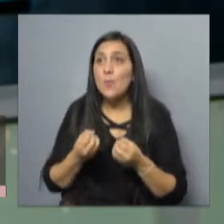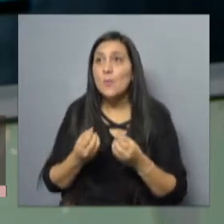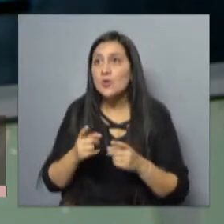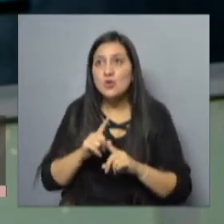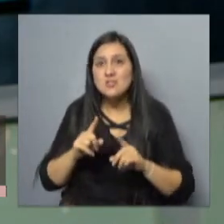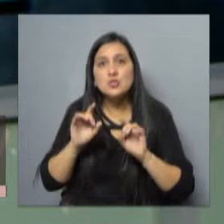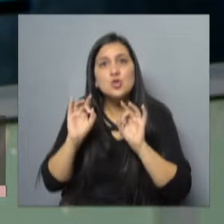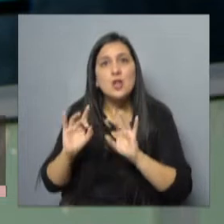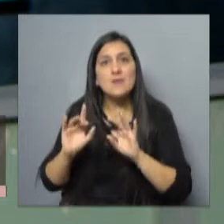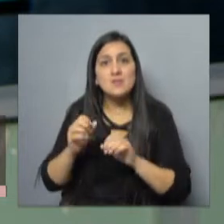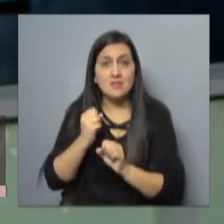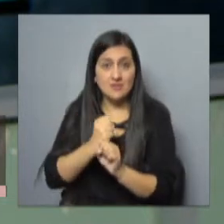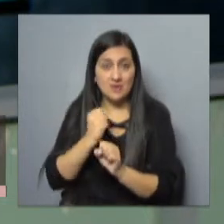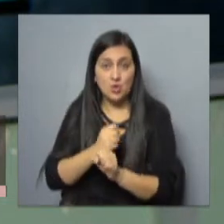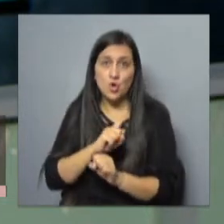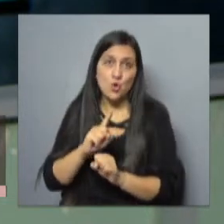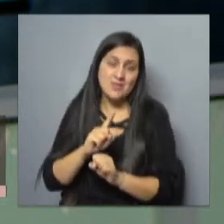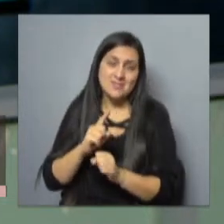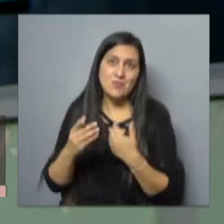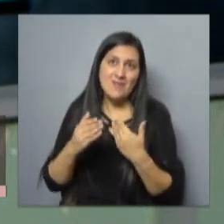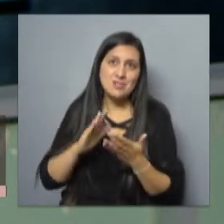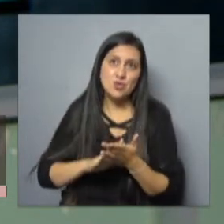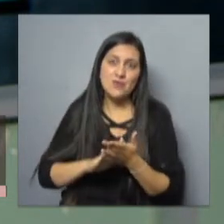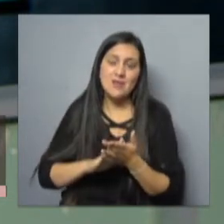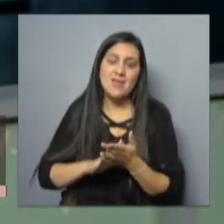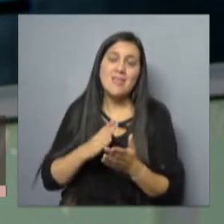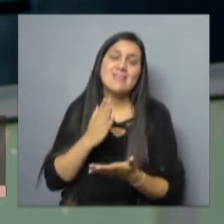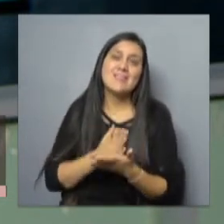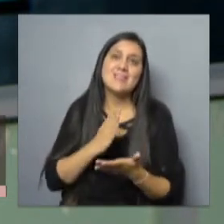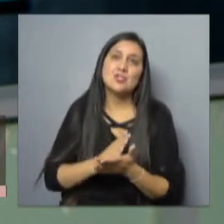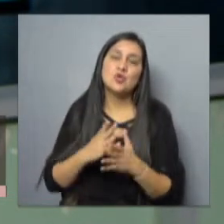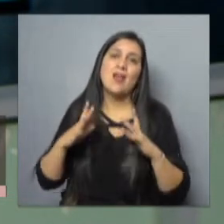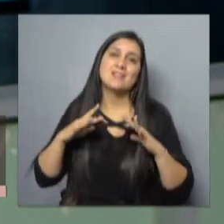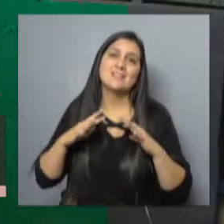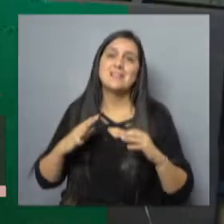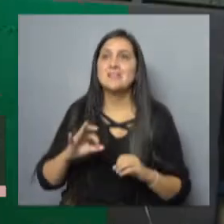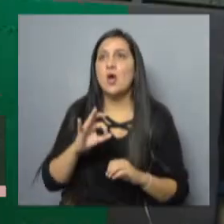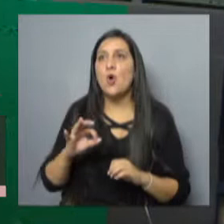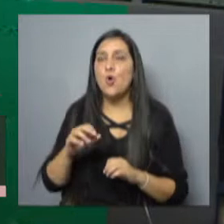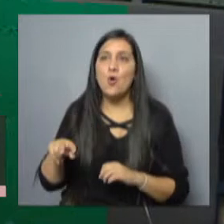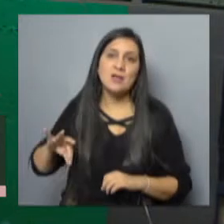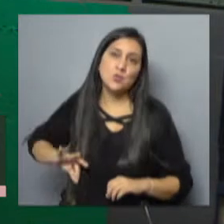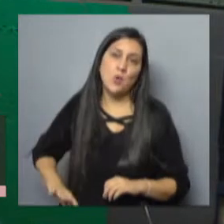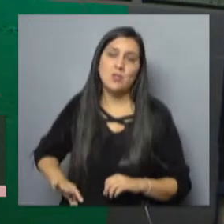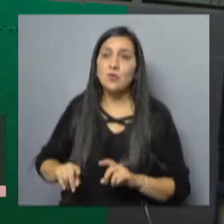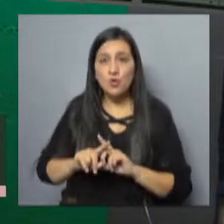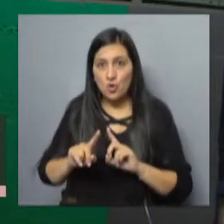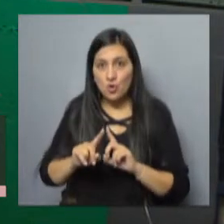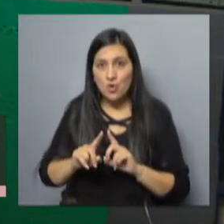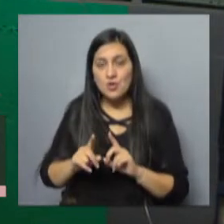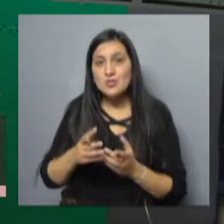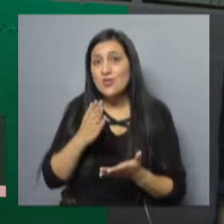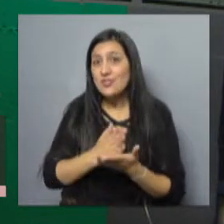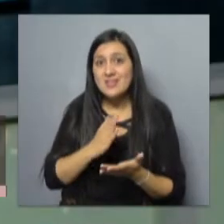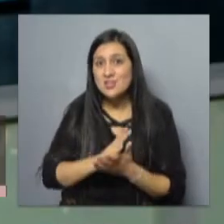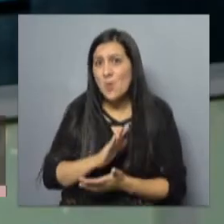sino que no es el derecho a la licencia yo al salario mínimo de 9 personas exactamente son los derechos personalísimos